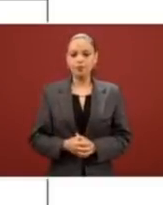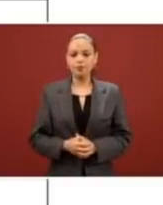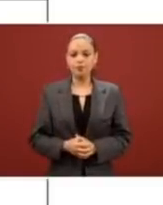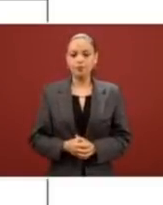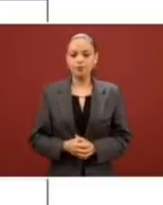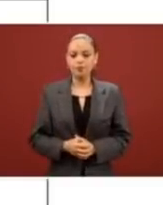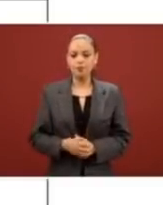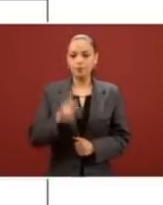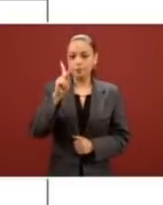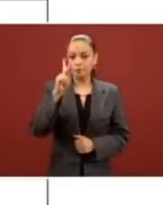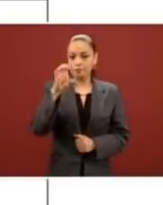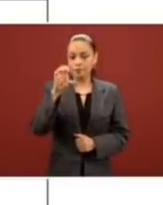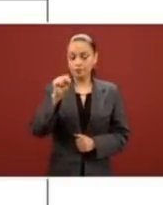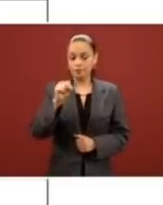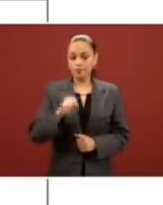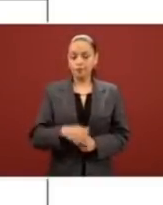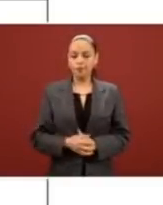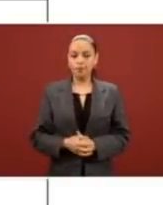PES,